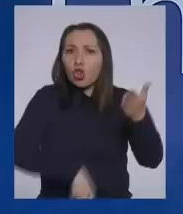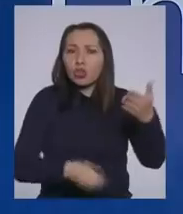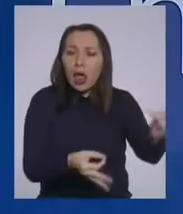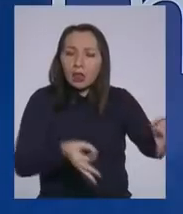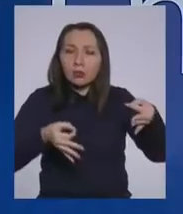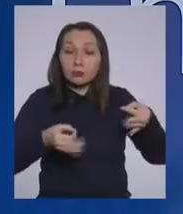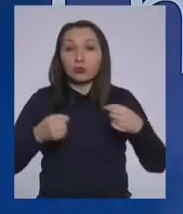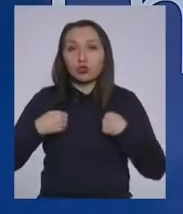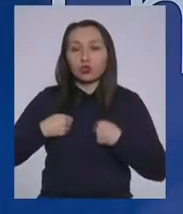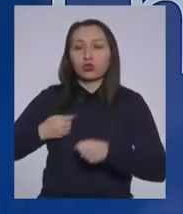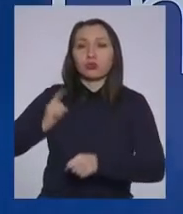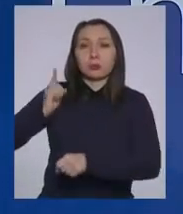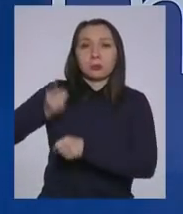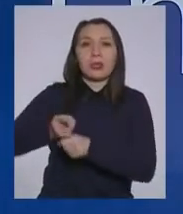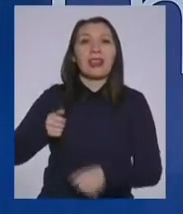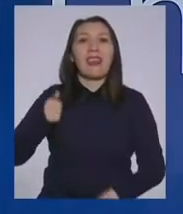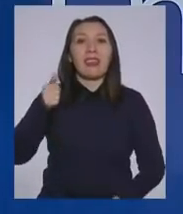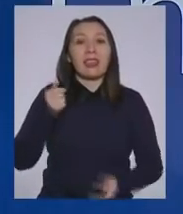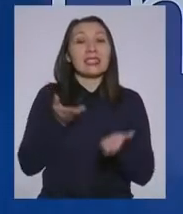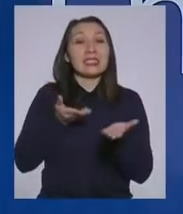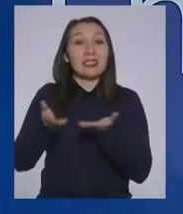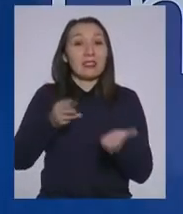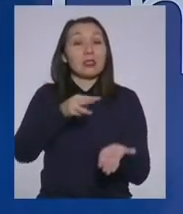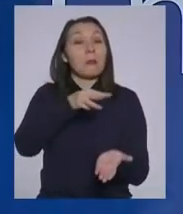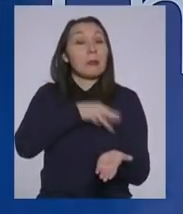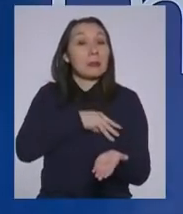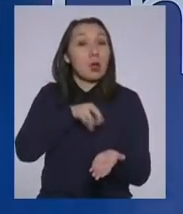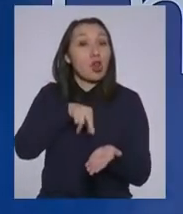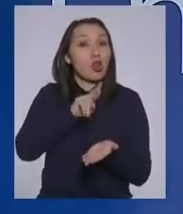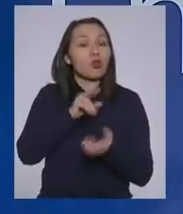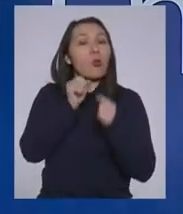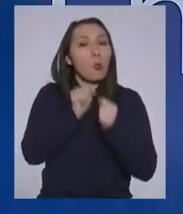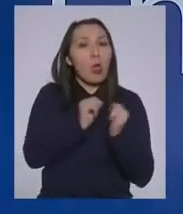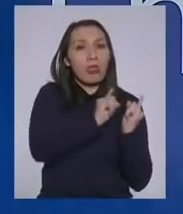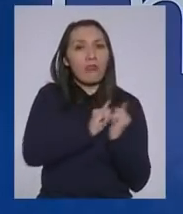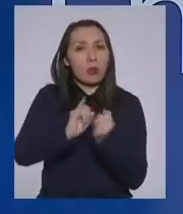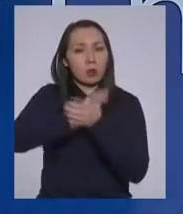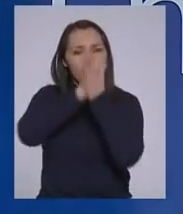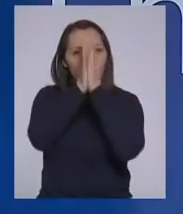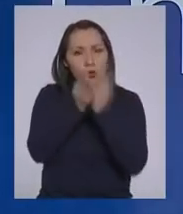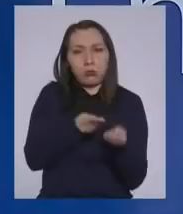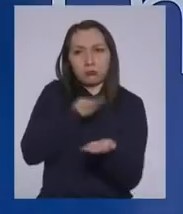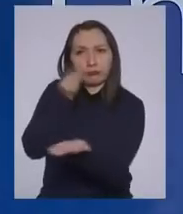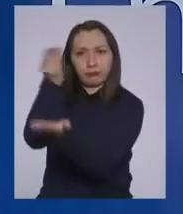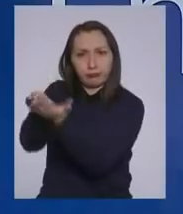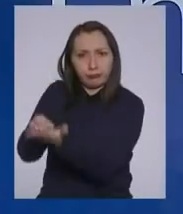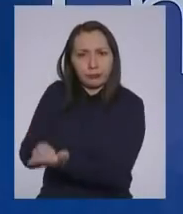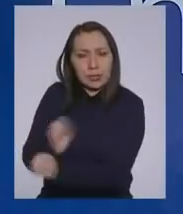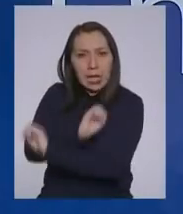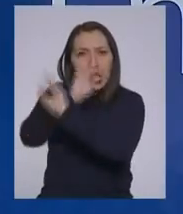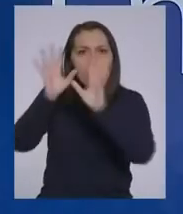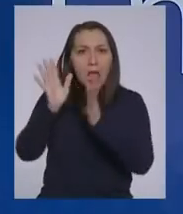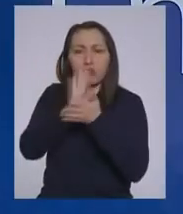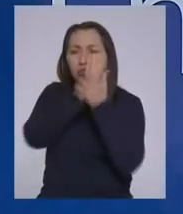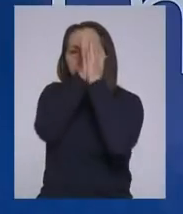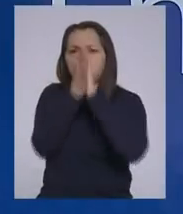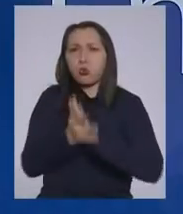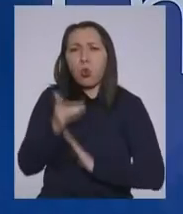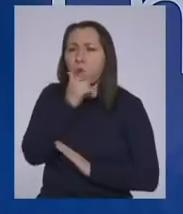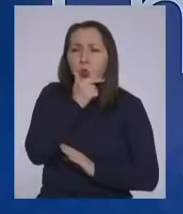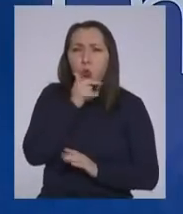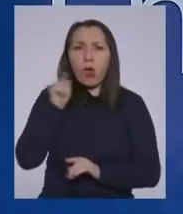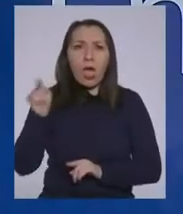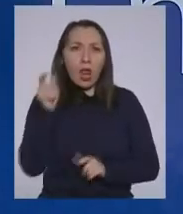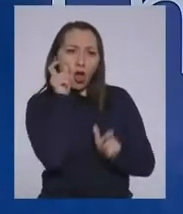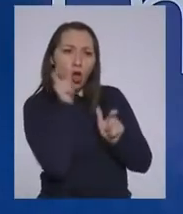yo instruí al director del Servicio Metropolitano Norte que pudiese entregar toda la información y detallar todas las dudas que existan de